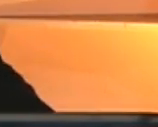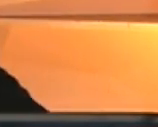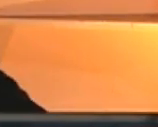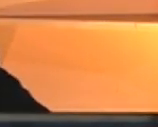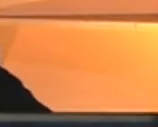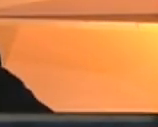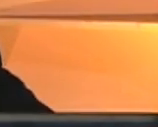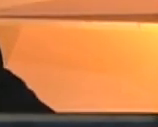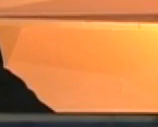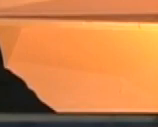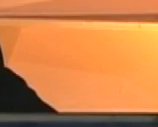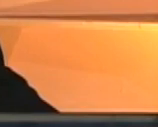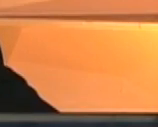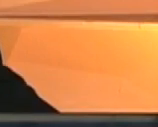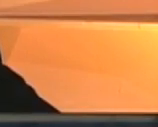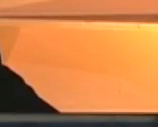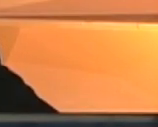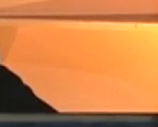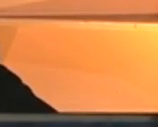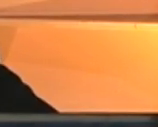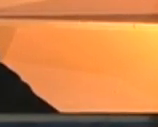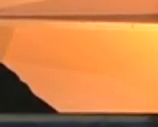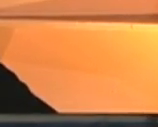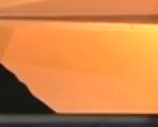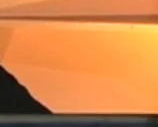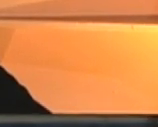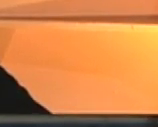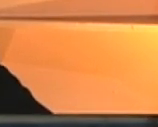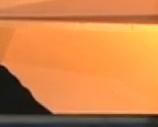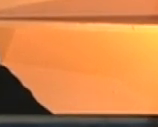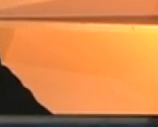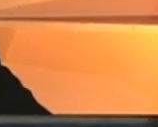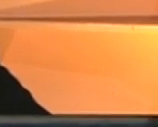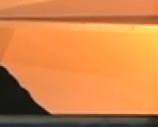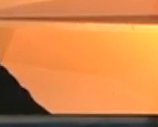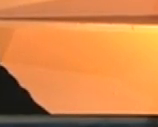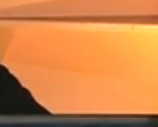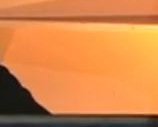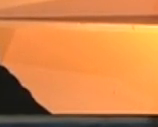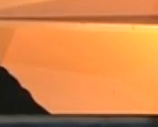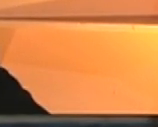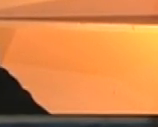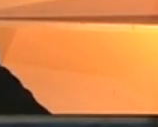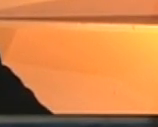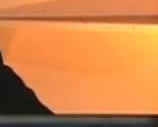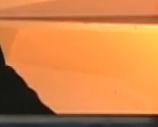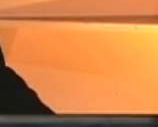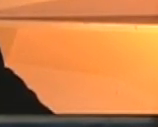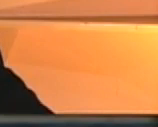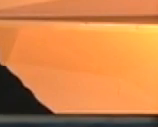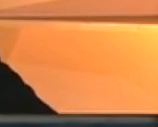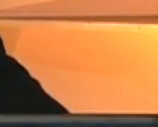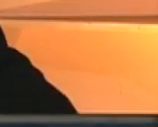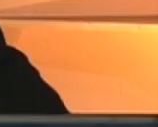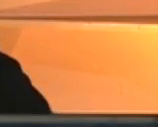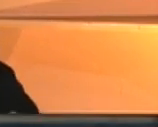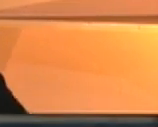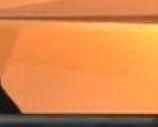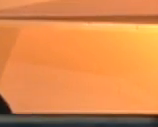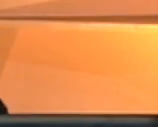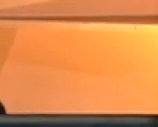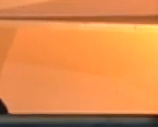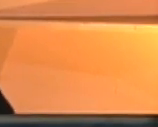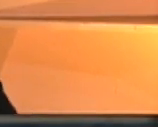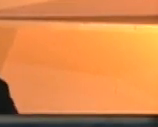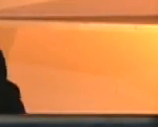los vicepresidentes de la Asamblea Constituyente, al presidente de la Comisión de Relaciones Internacionales, a nuestra